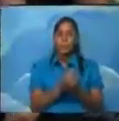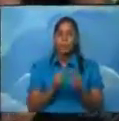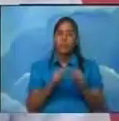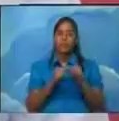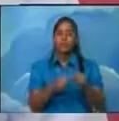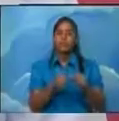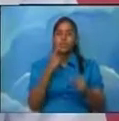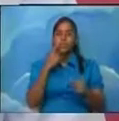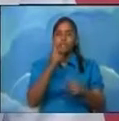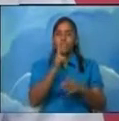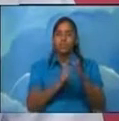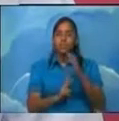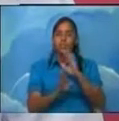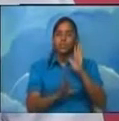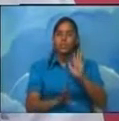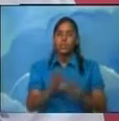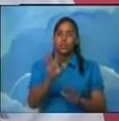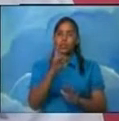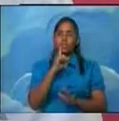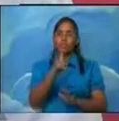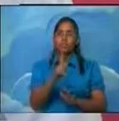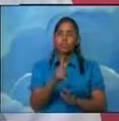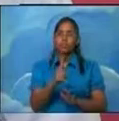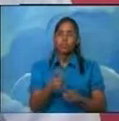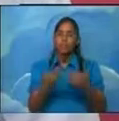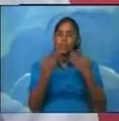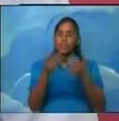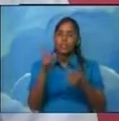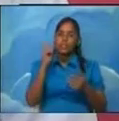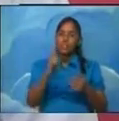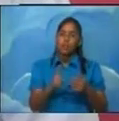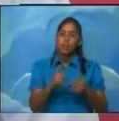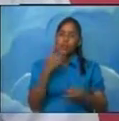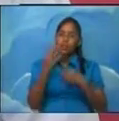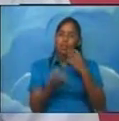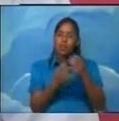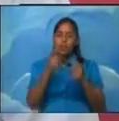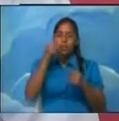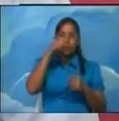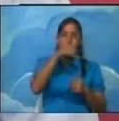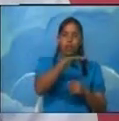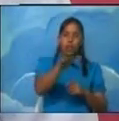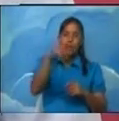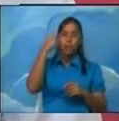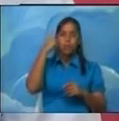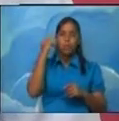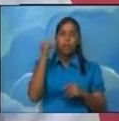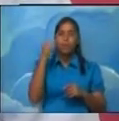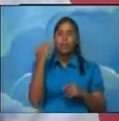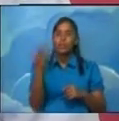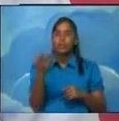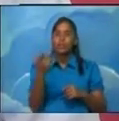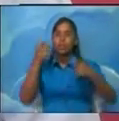Continuamos, dice el versículo 15, daré también hierba en tu campo para que